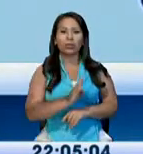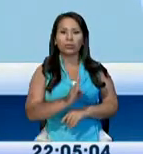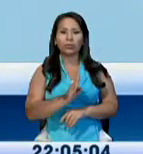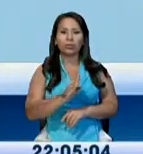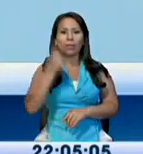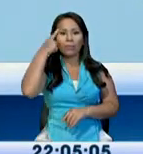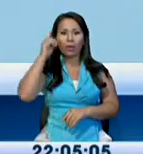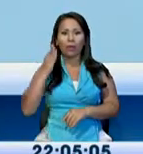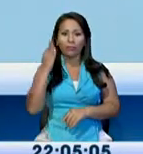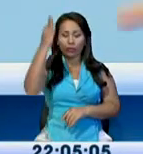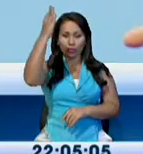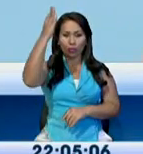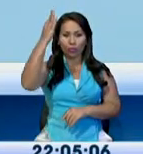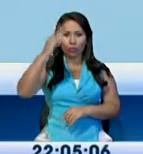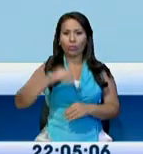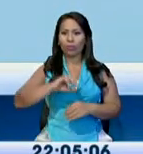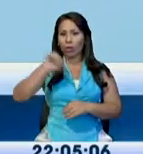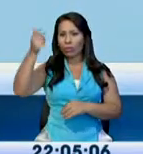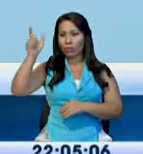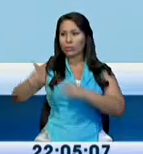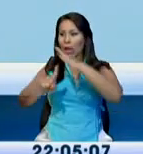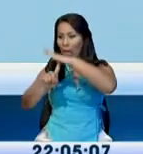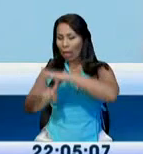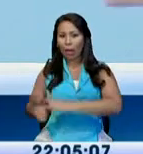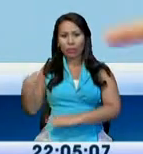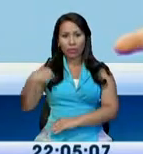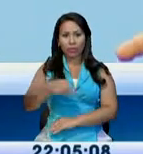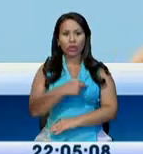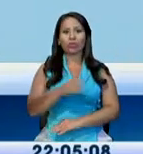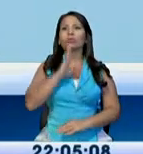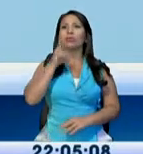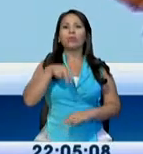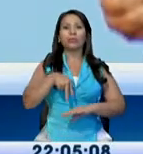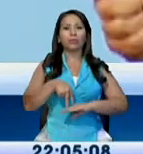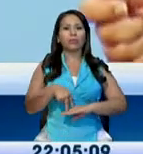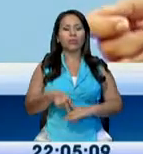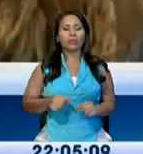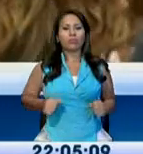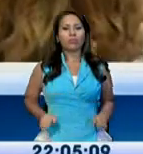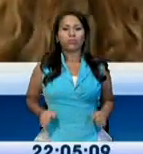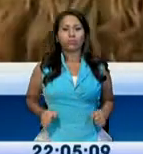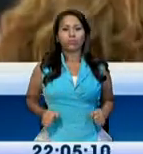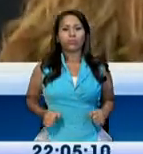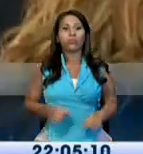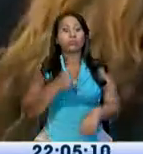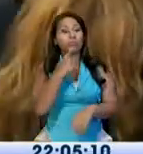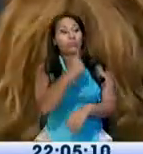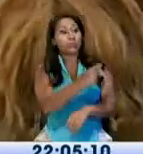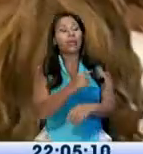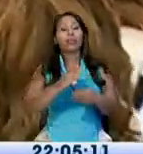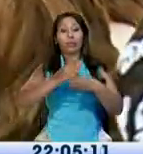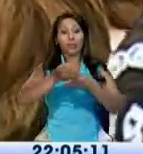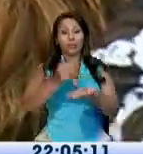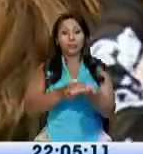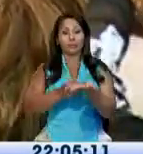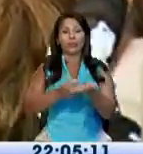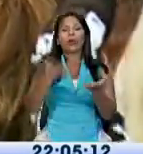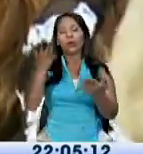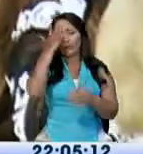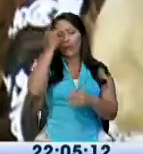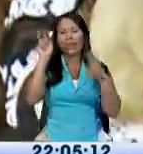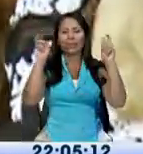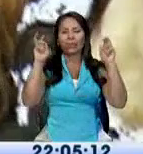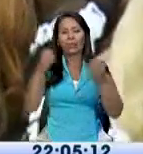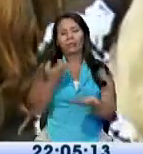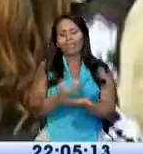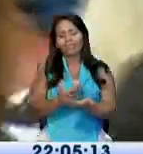futuro o el opresor de pie, bien parados. Se concentró después en la crisis fiscal del